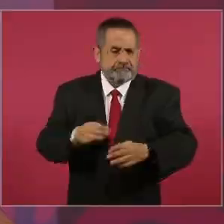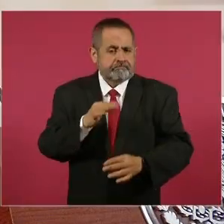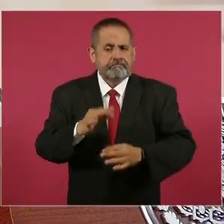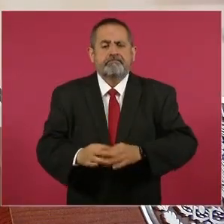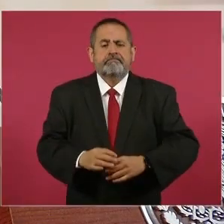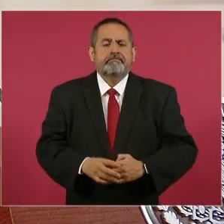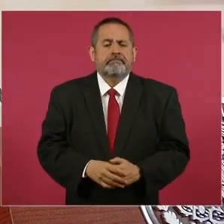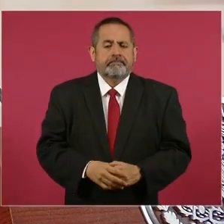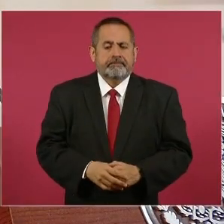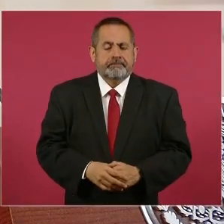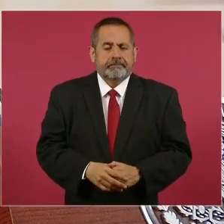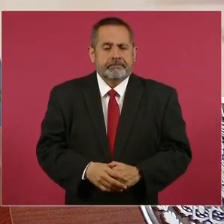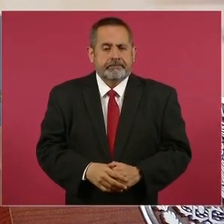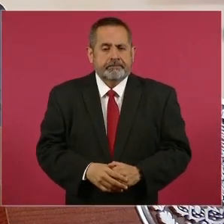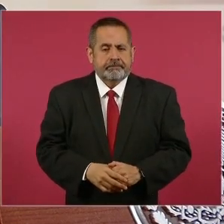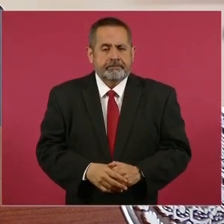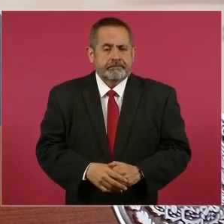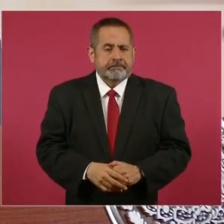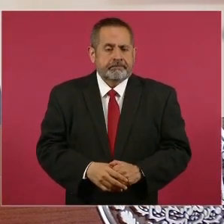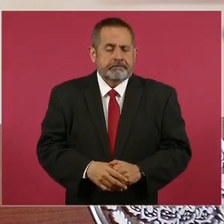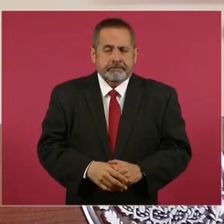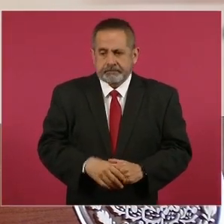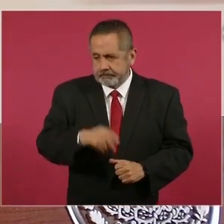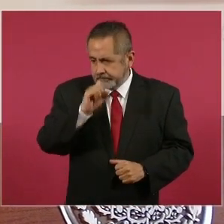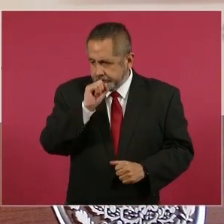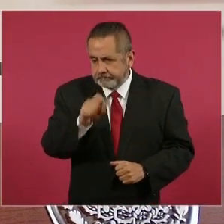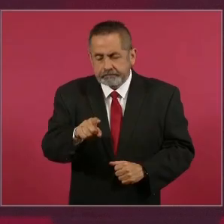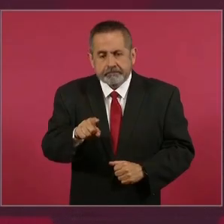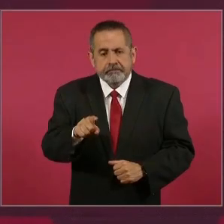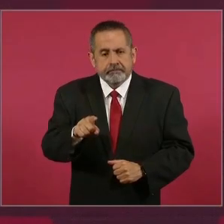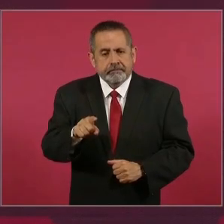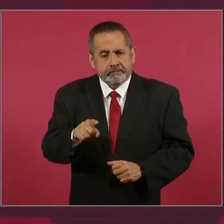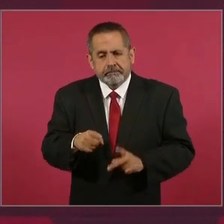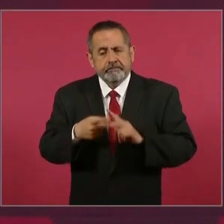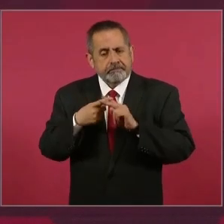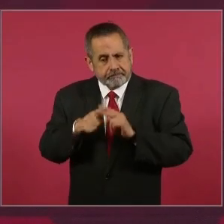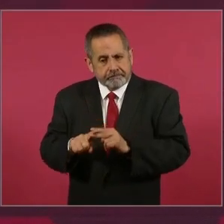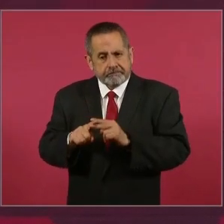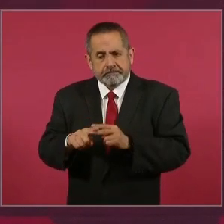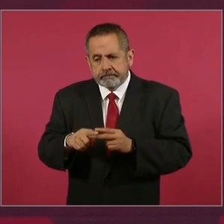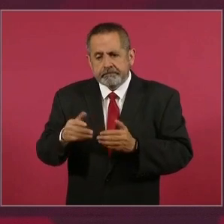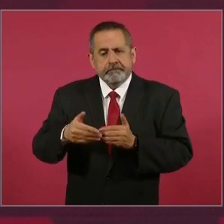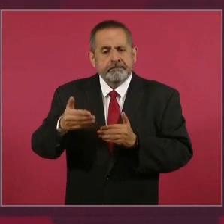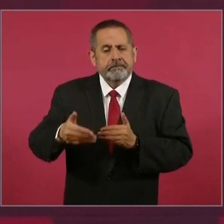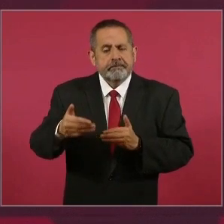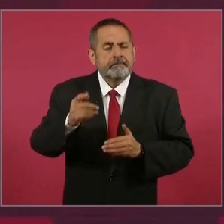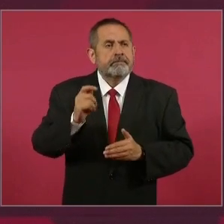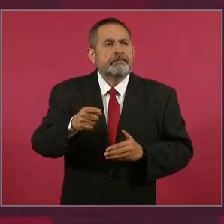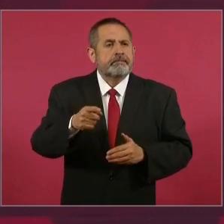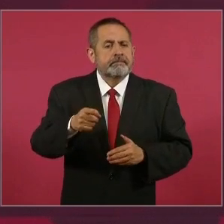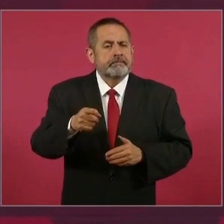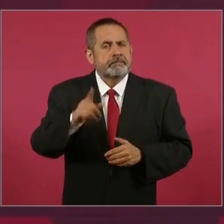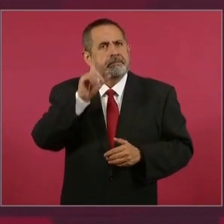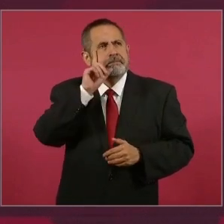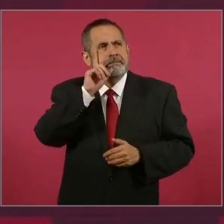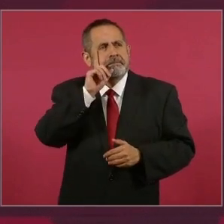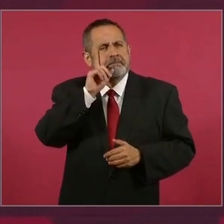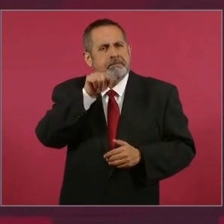hogares ya también vamos a empezar